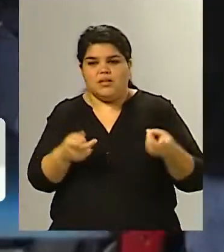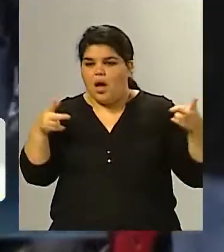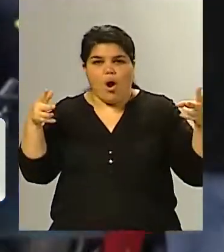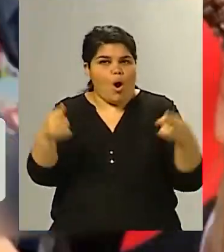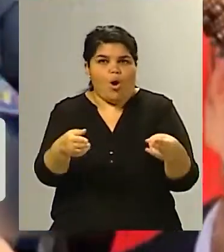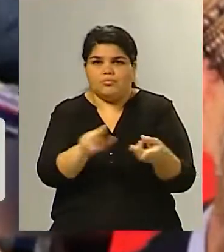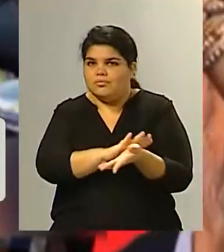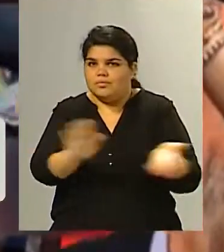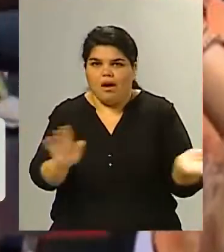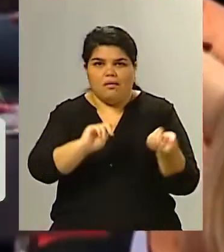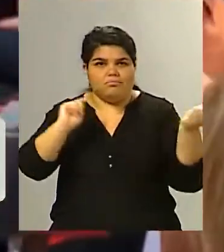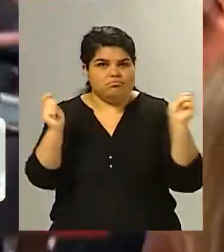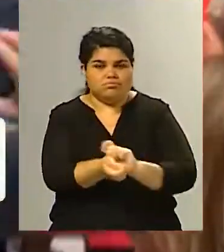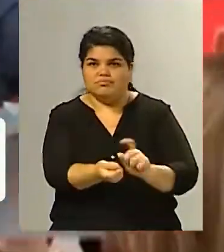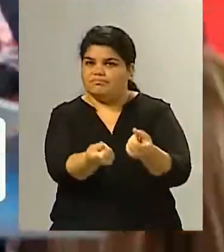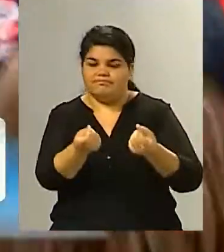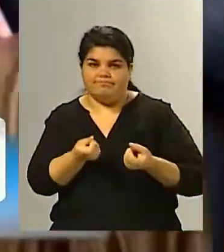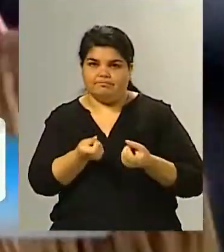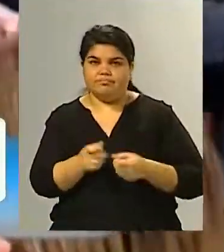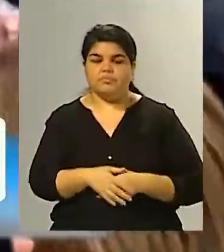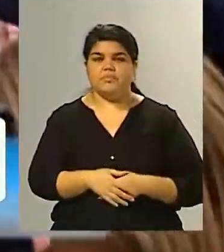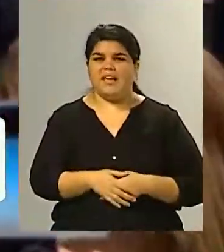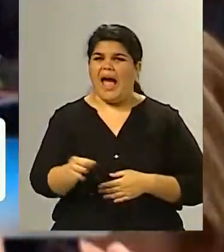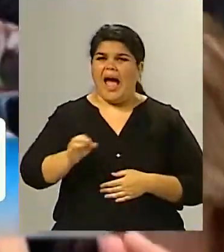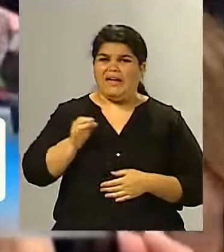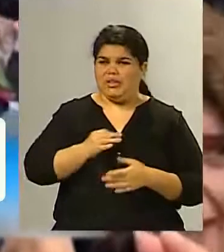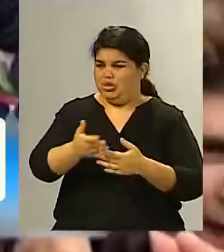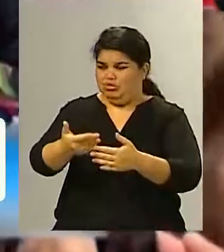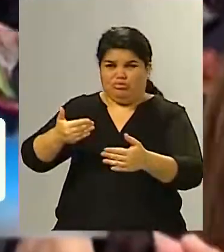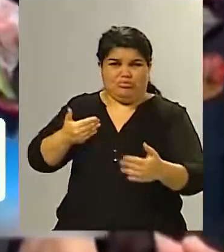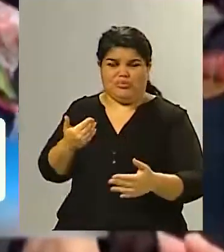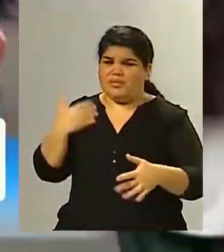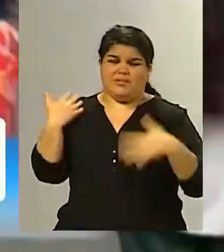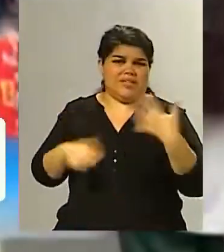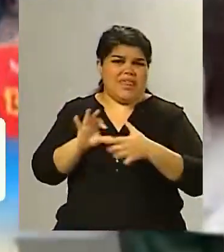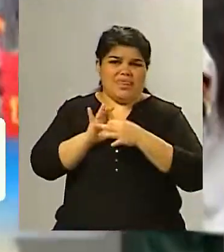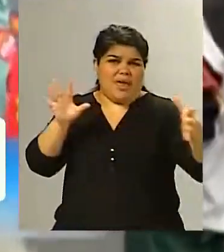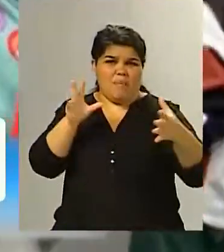que traz estes anos desastrosos, um desastre para a democracia, para o meio